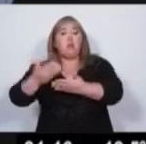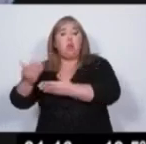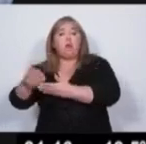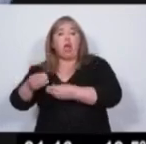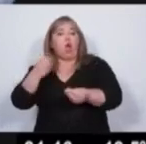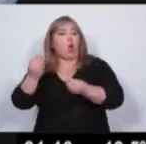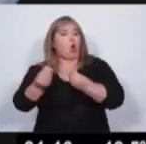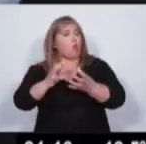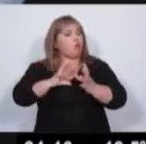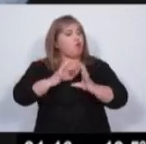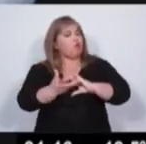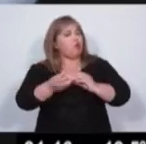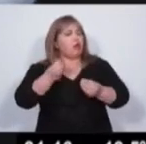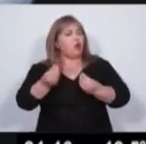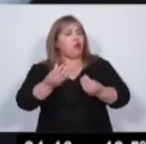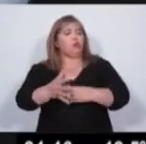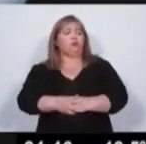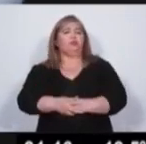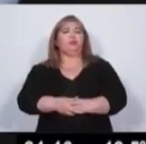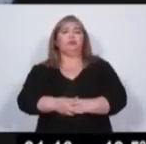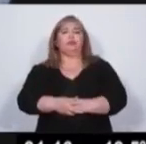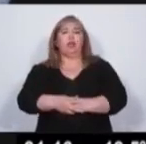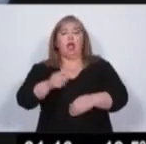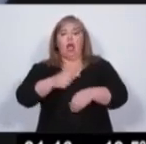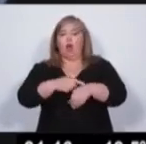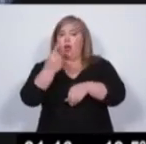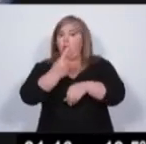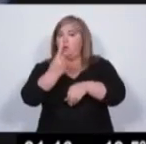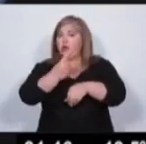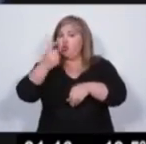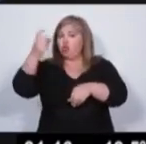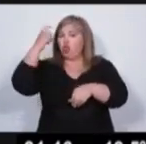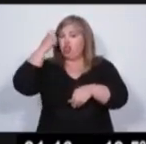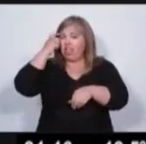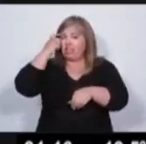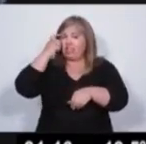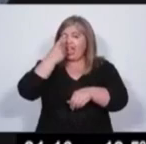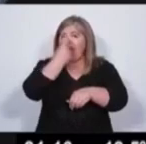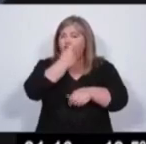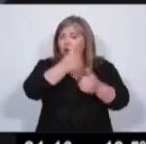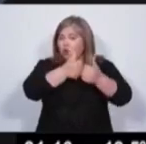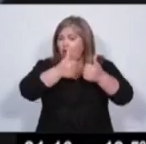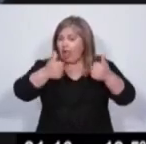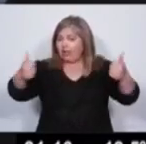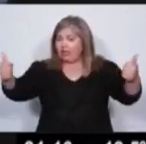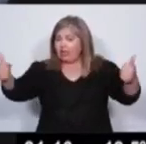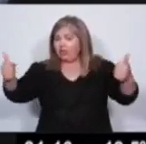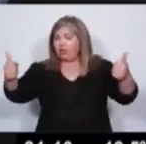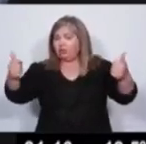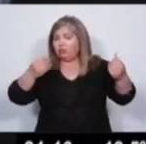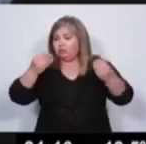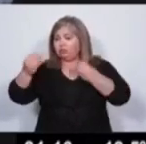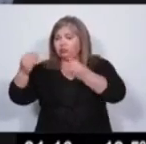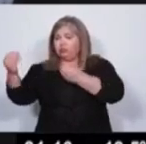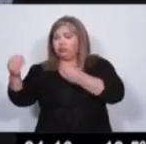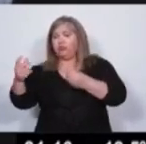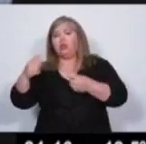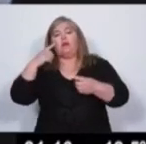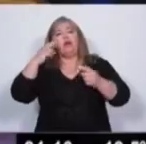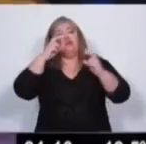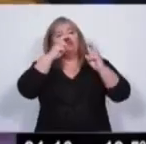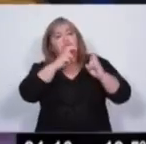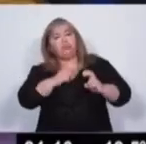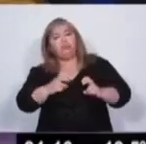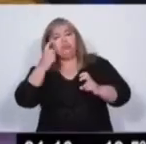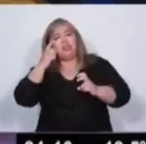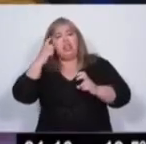a partir de este momento los candidatos tienen un minuto diez para exponer sus diagnósticos ideas y propuestas